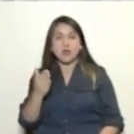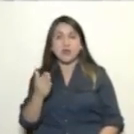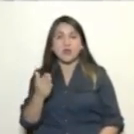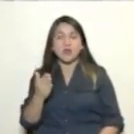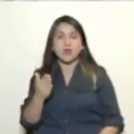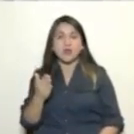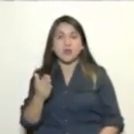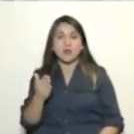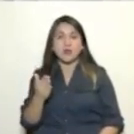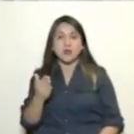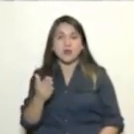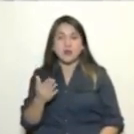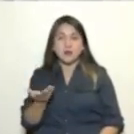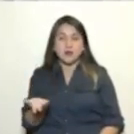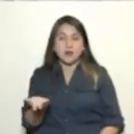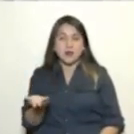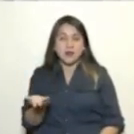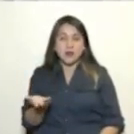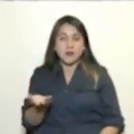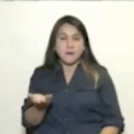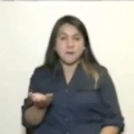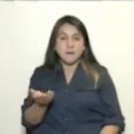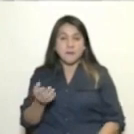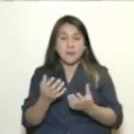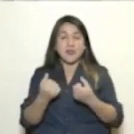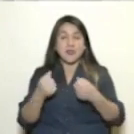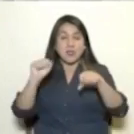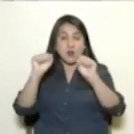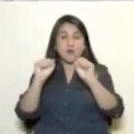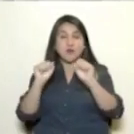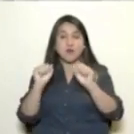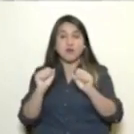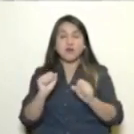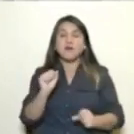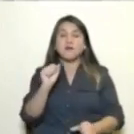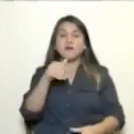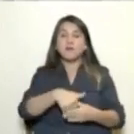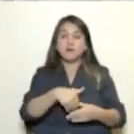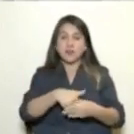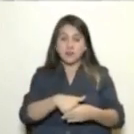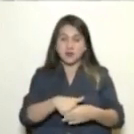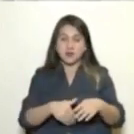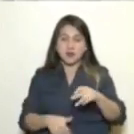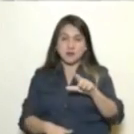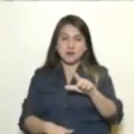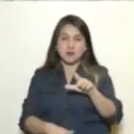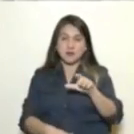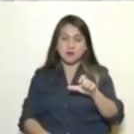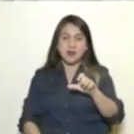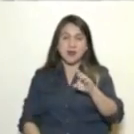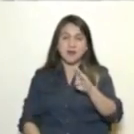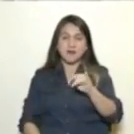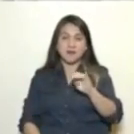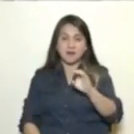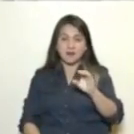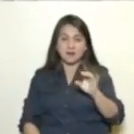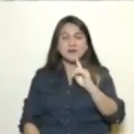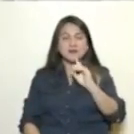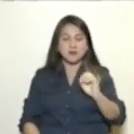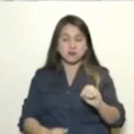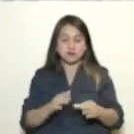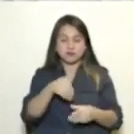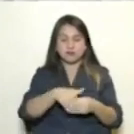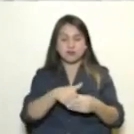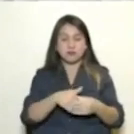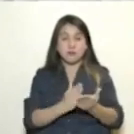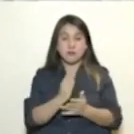en el triunfo del plebiscito. La verdad es que yo lo quería terminar